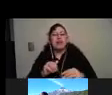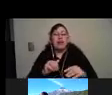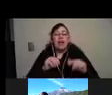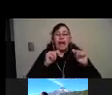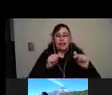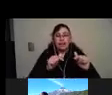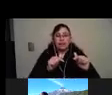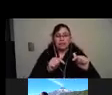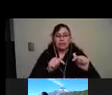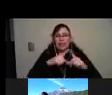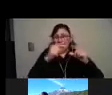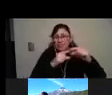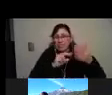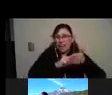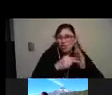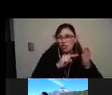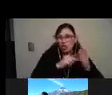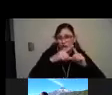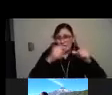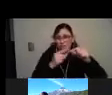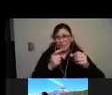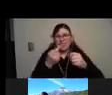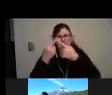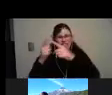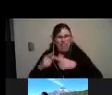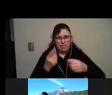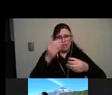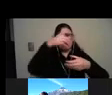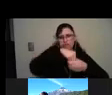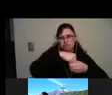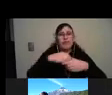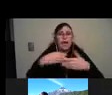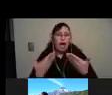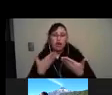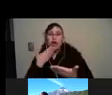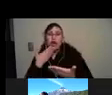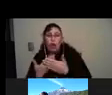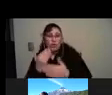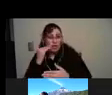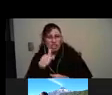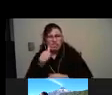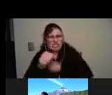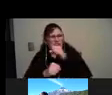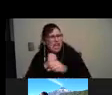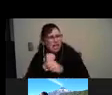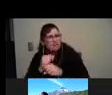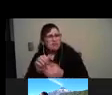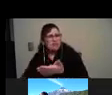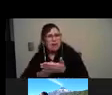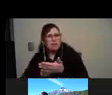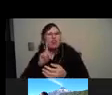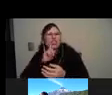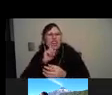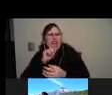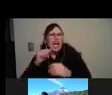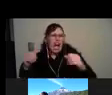eso ya no va a corresponder a una parálisis cerebral, ¿de acuerdo? El diagnóstico va a corresponder a otra cosa, ¿ya? A pesar de que